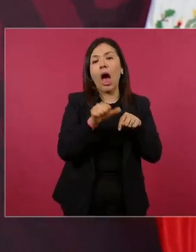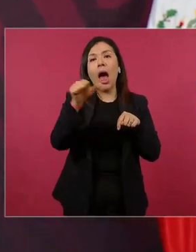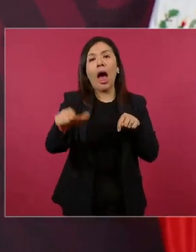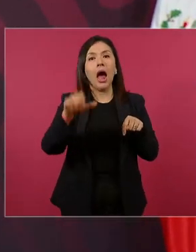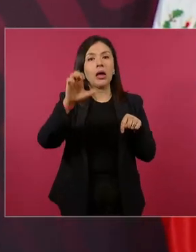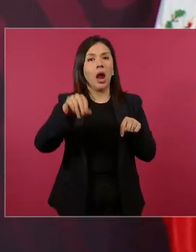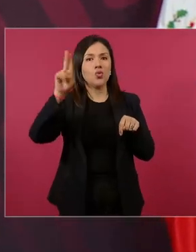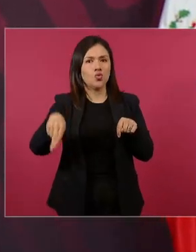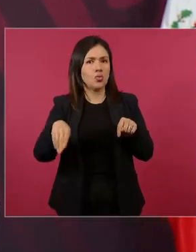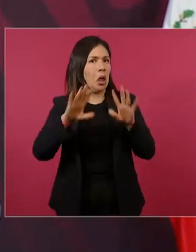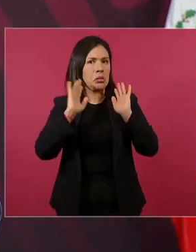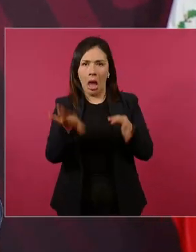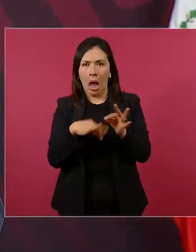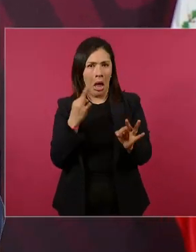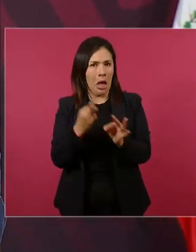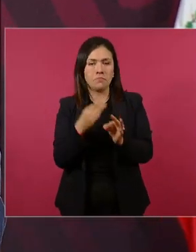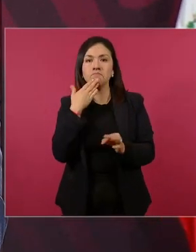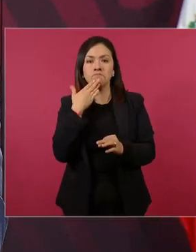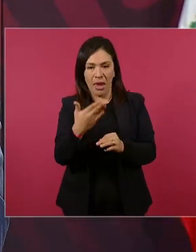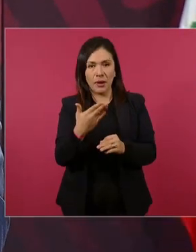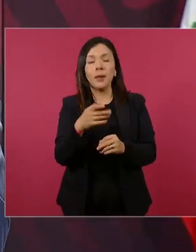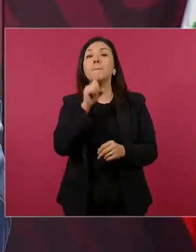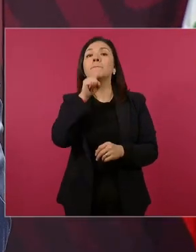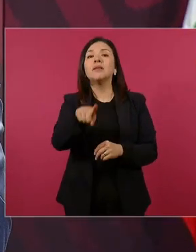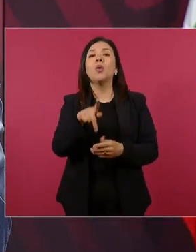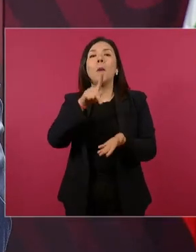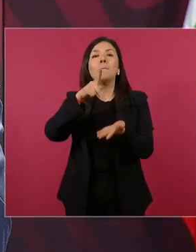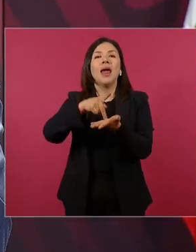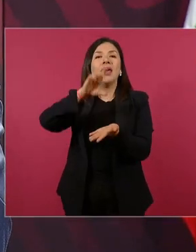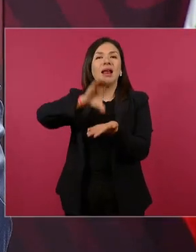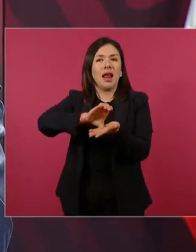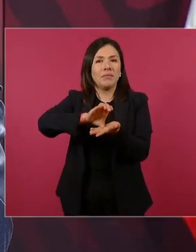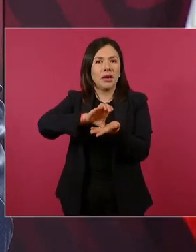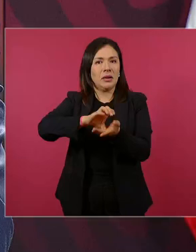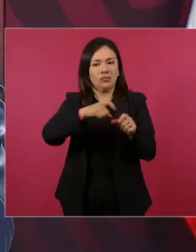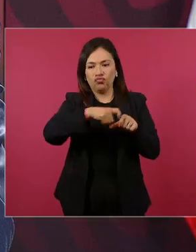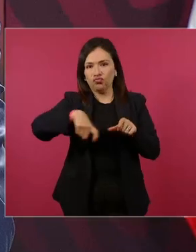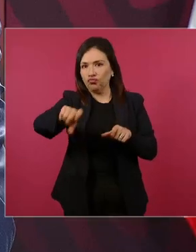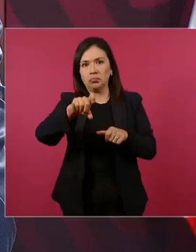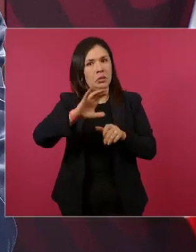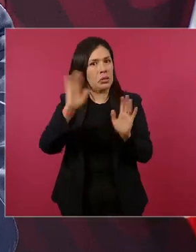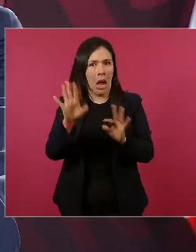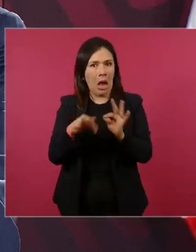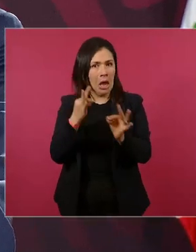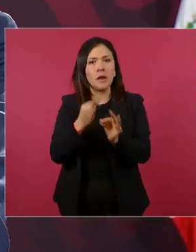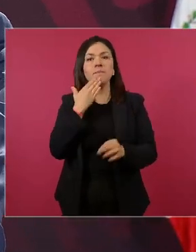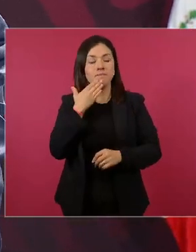Cancún y a Playa del Carmen.